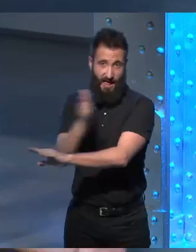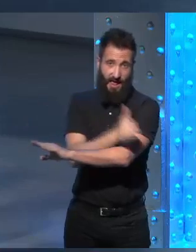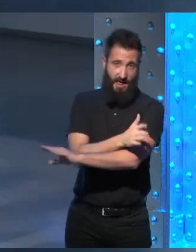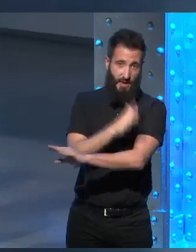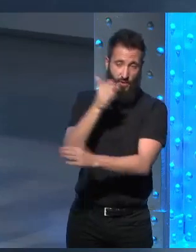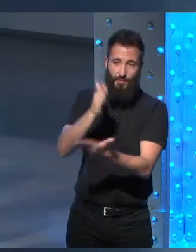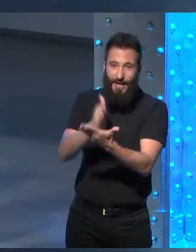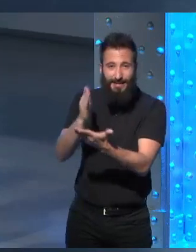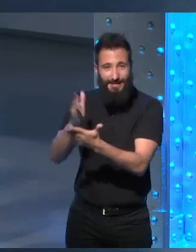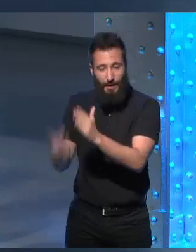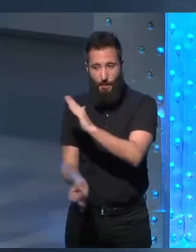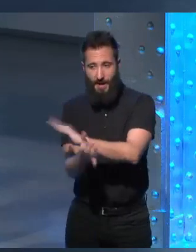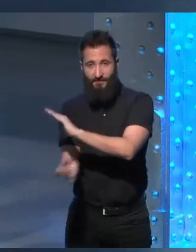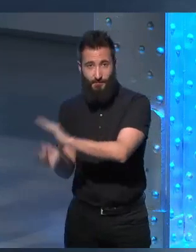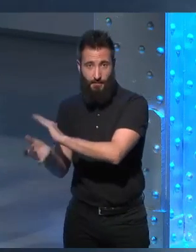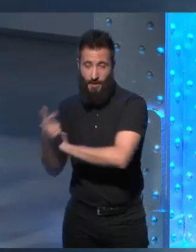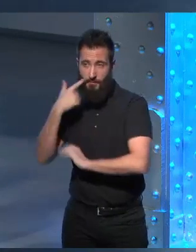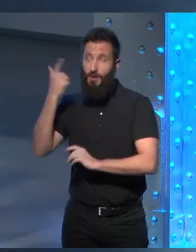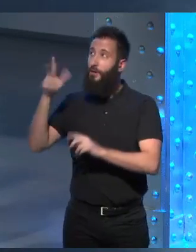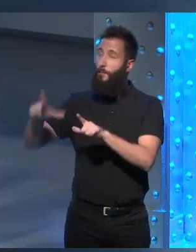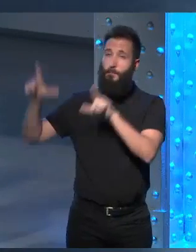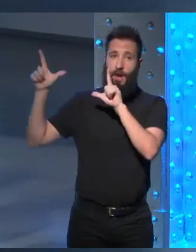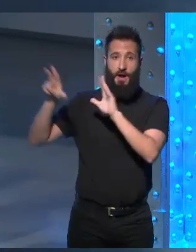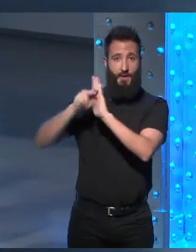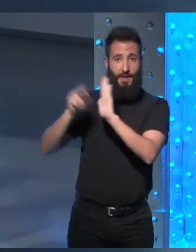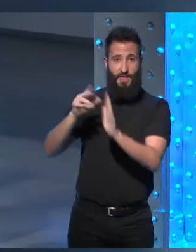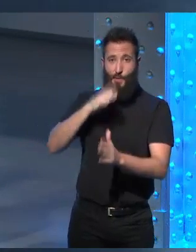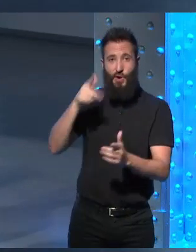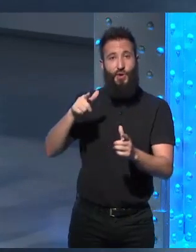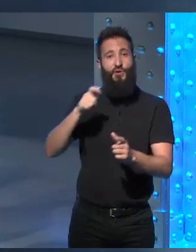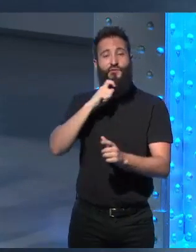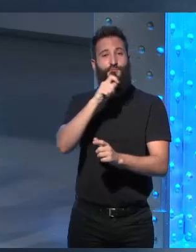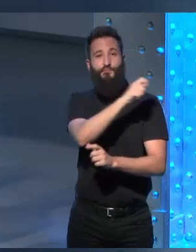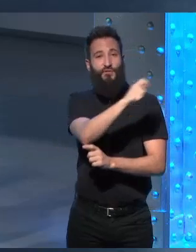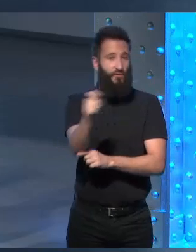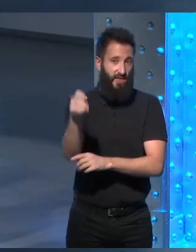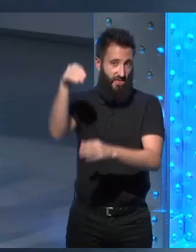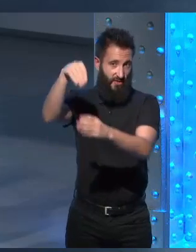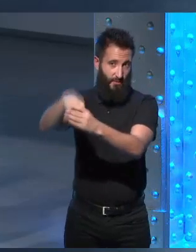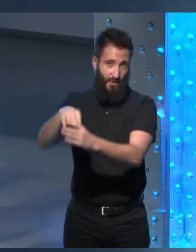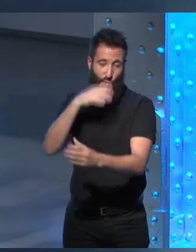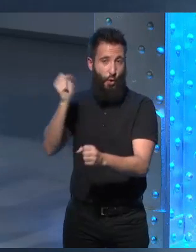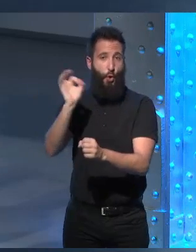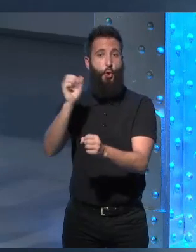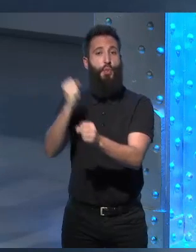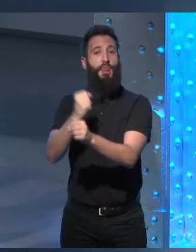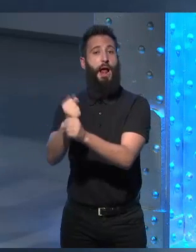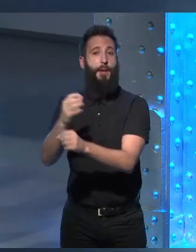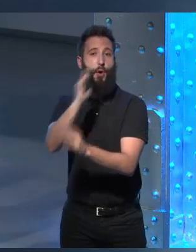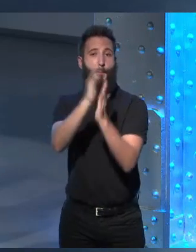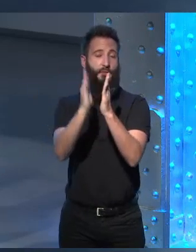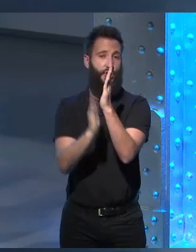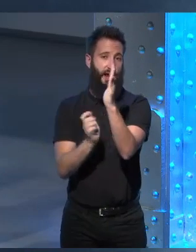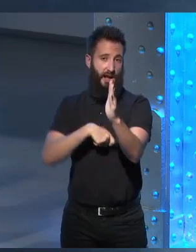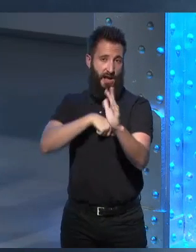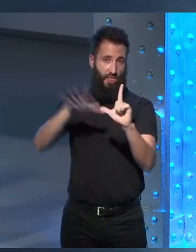en parte. Luego, bueno, habéis podido ver en el tráiler un vídeo que hicimos para una fundación, por ejemplo, o este trabajo de la Biblioteca Nacional.